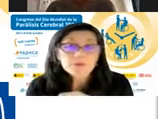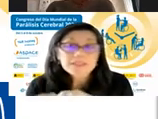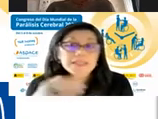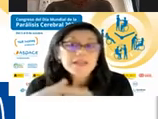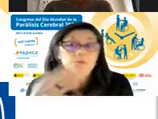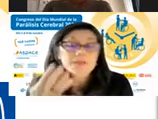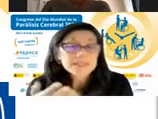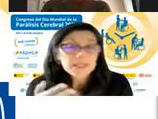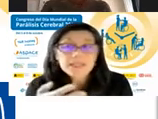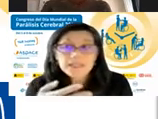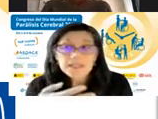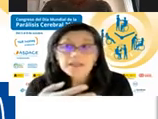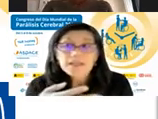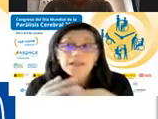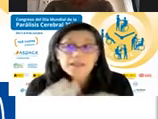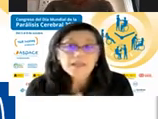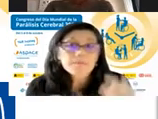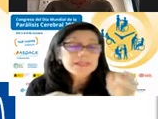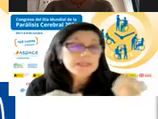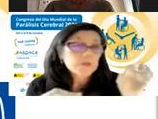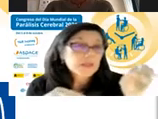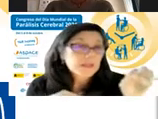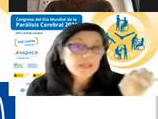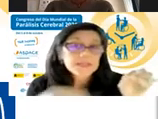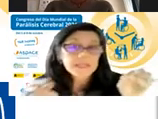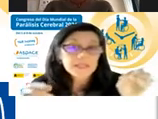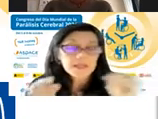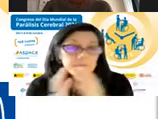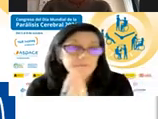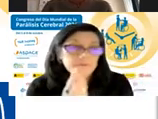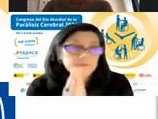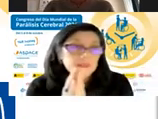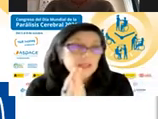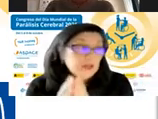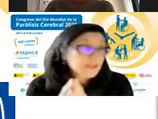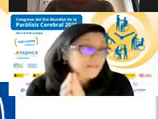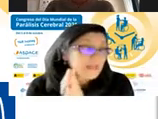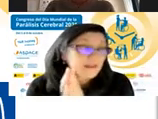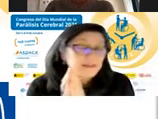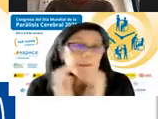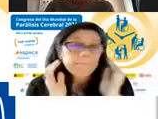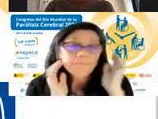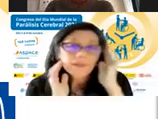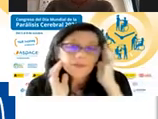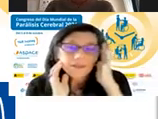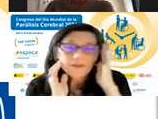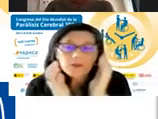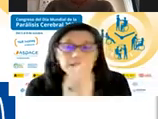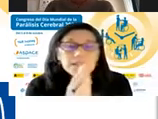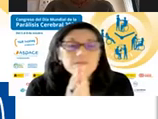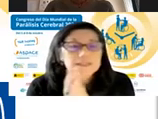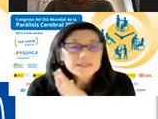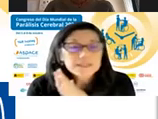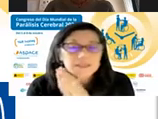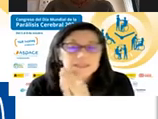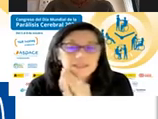micrófono le llegará un mensaje que tendrá que aceptar pinchando en cancelar, silenciar. La otra vía de participación